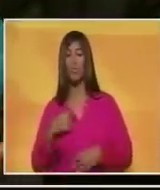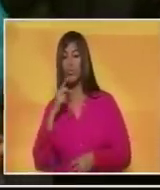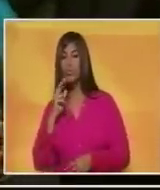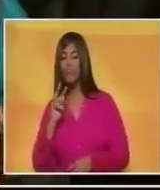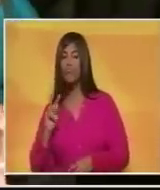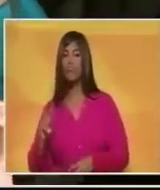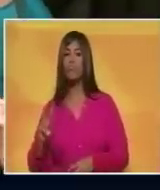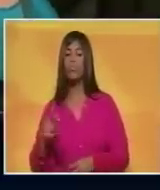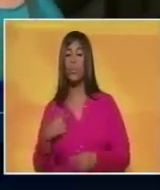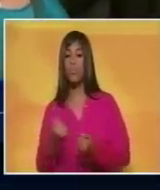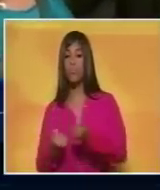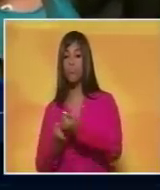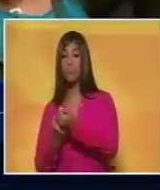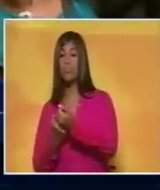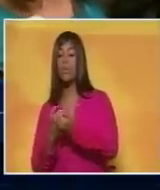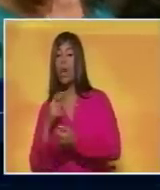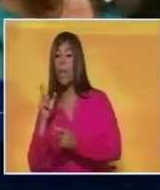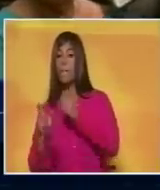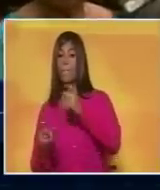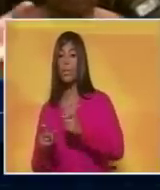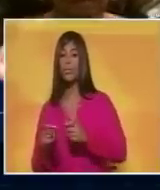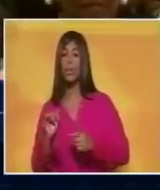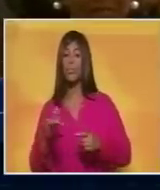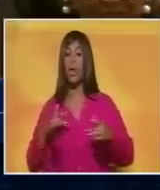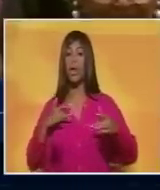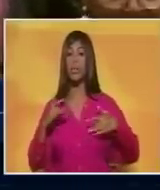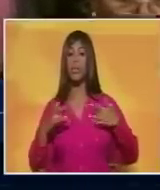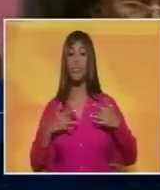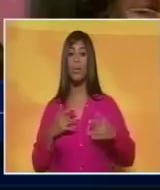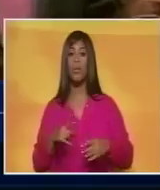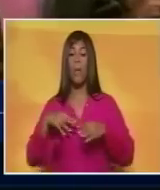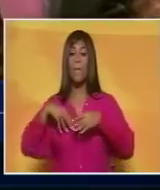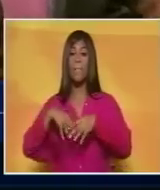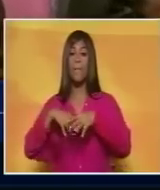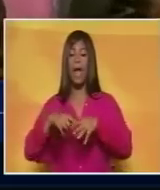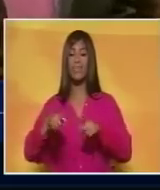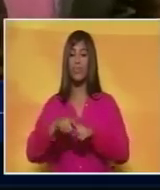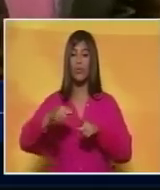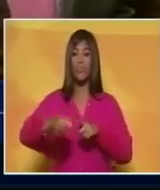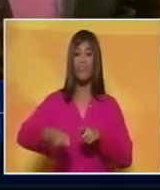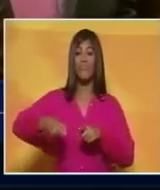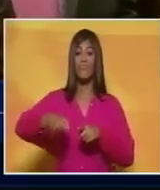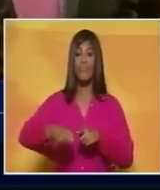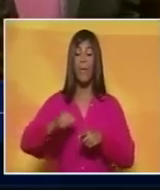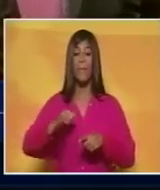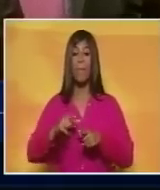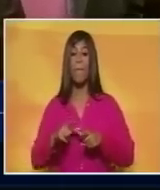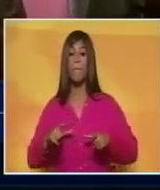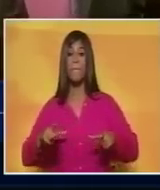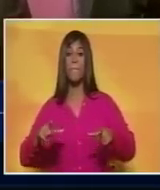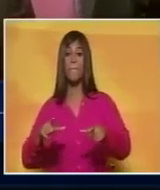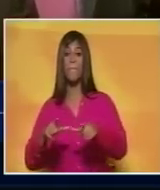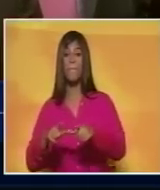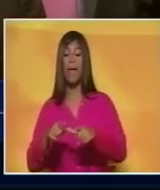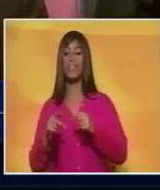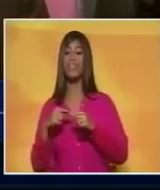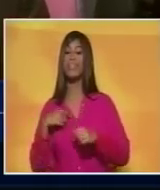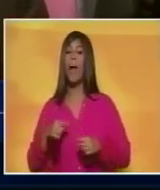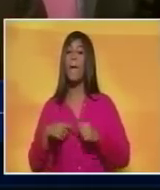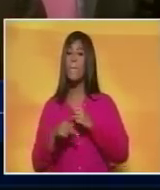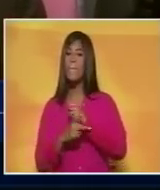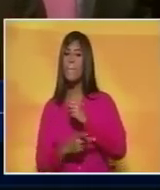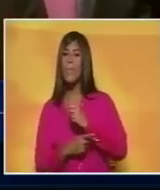acompañar a estas personas que realizarán lo que llaman ellos la marcha de los bastones para posteriormente en la plaza de Parque